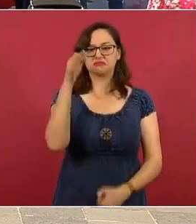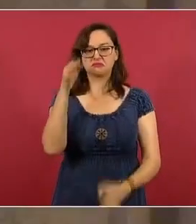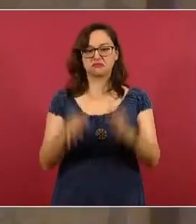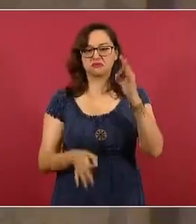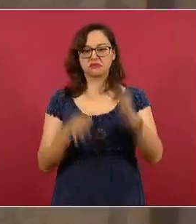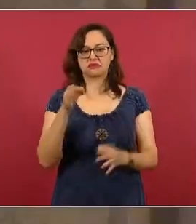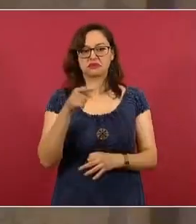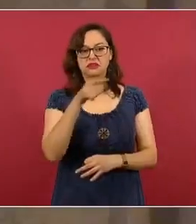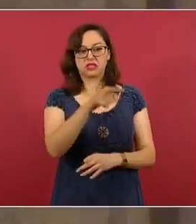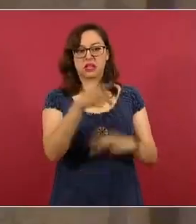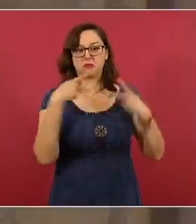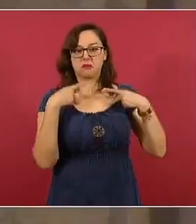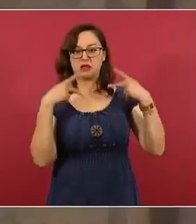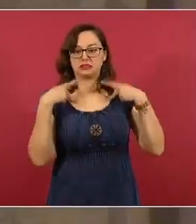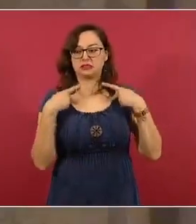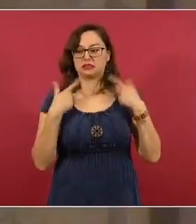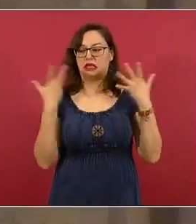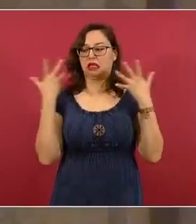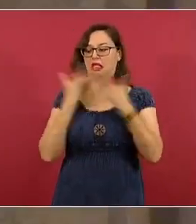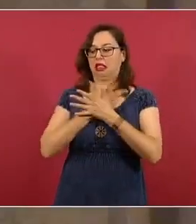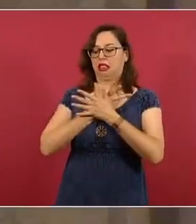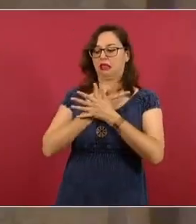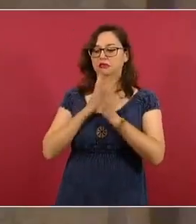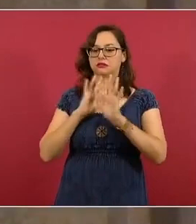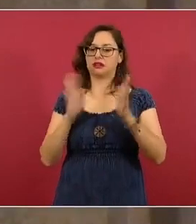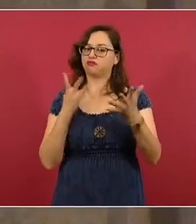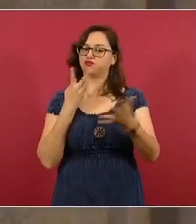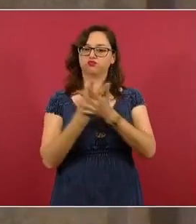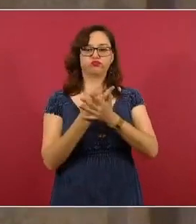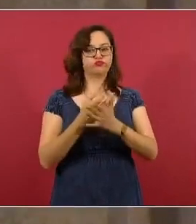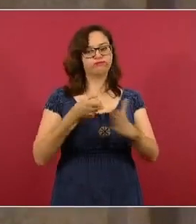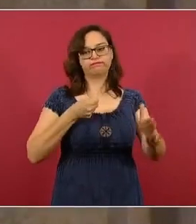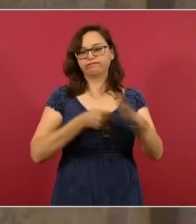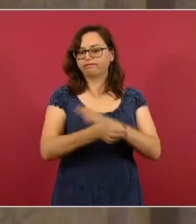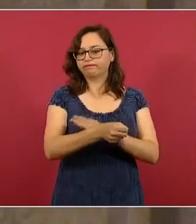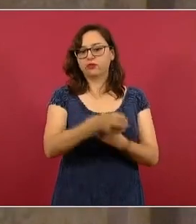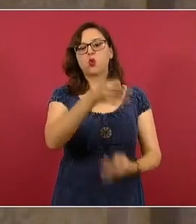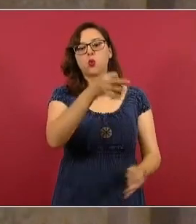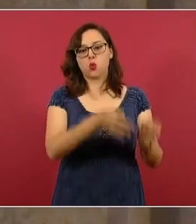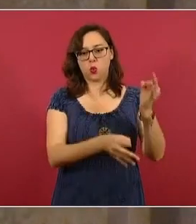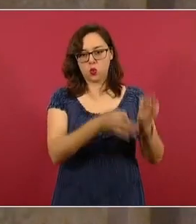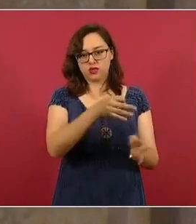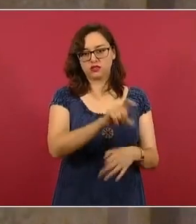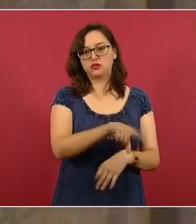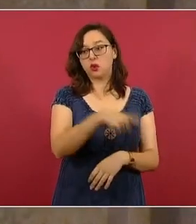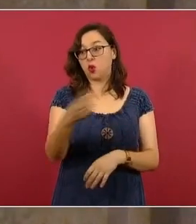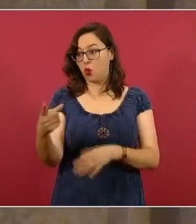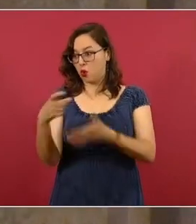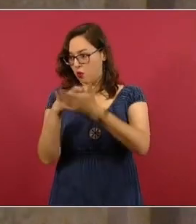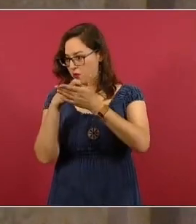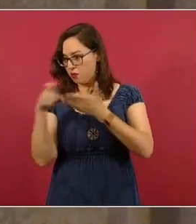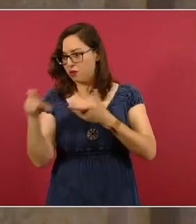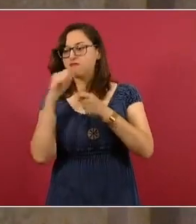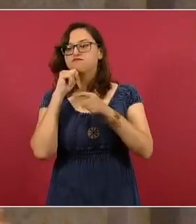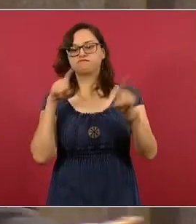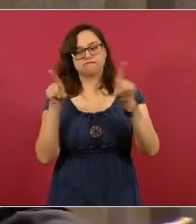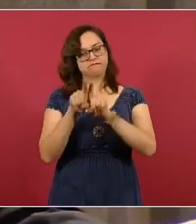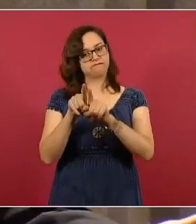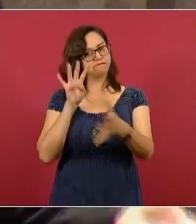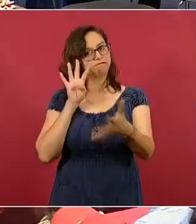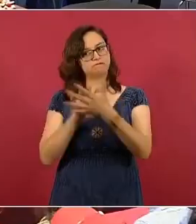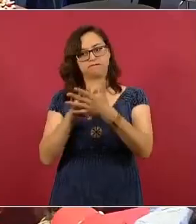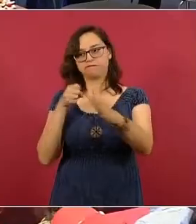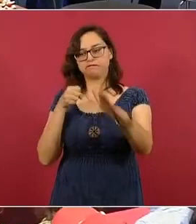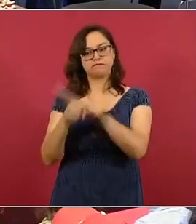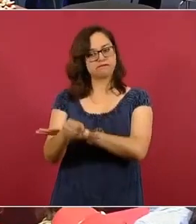está procesado, también el que compró está procesado, y lo que